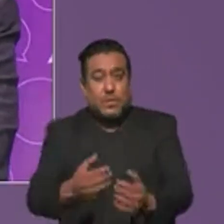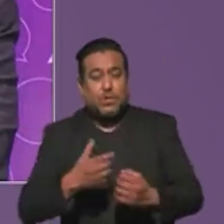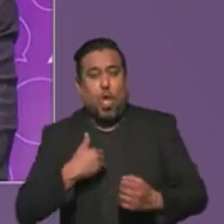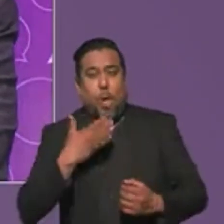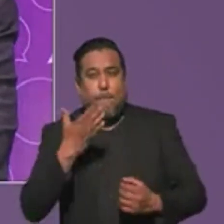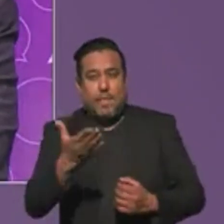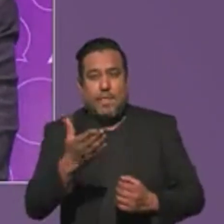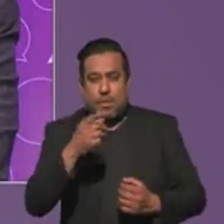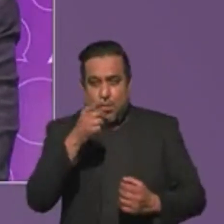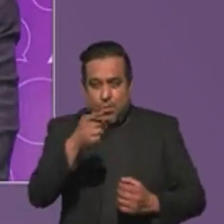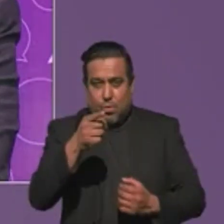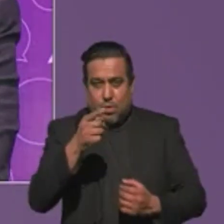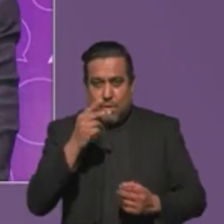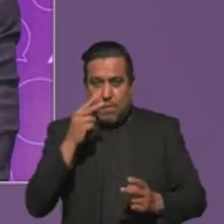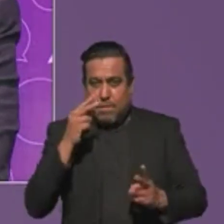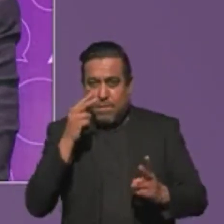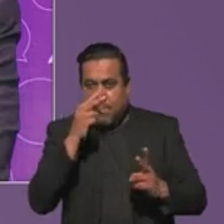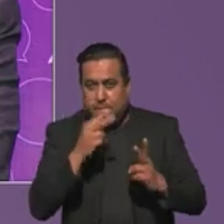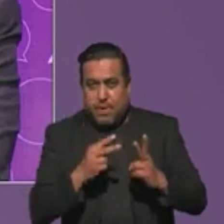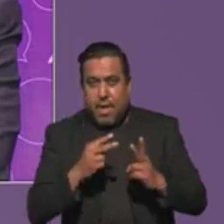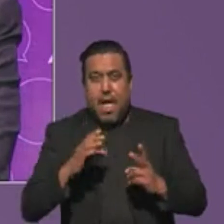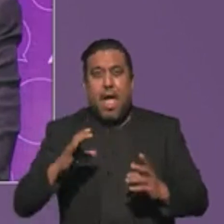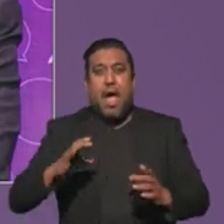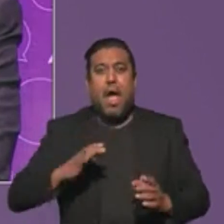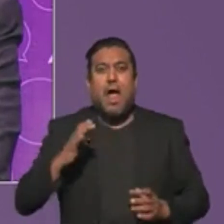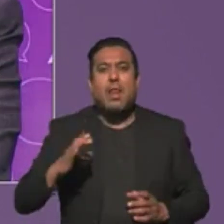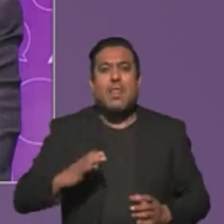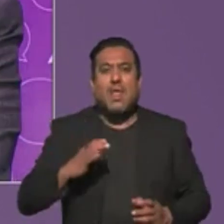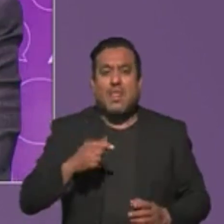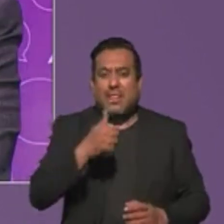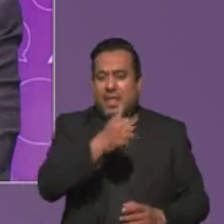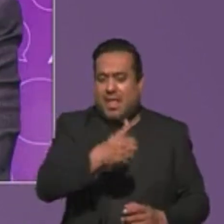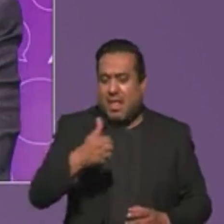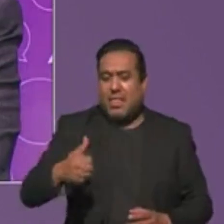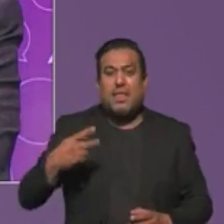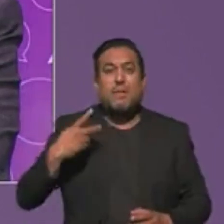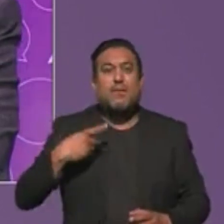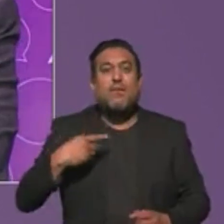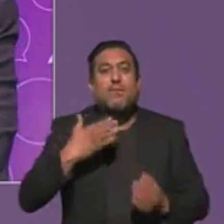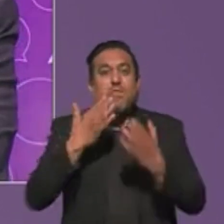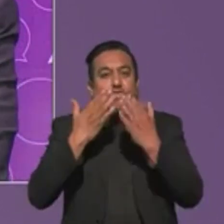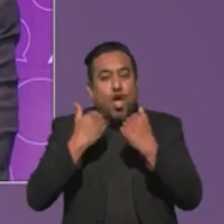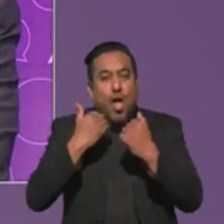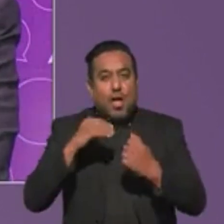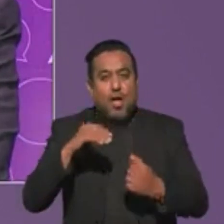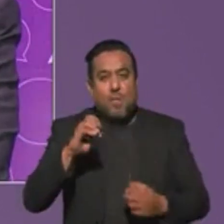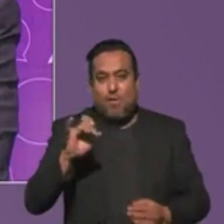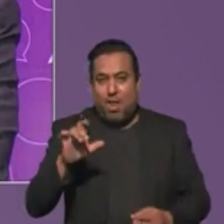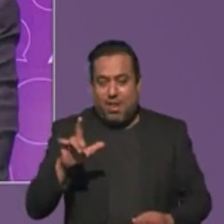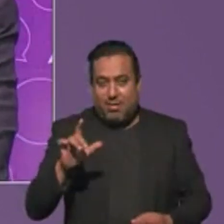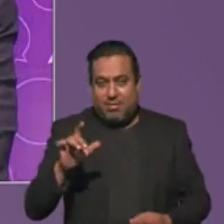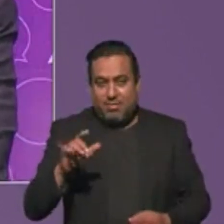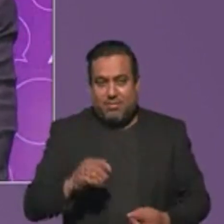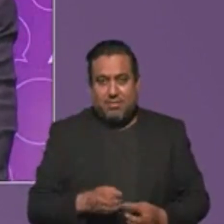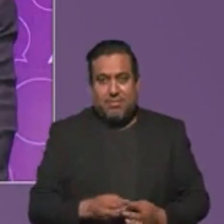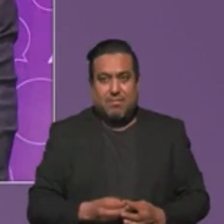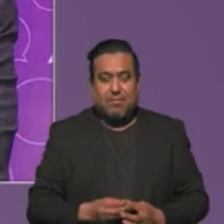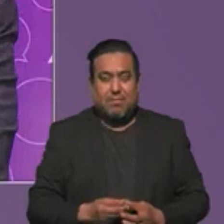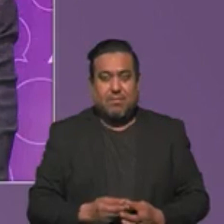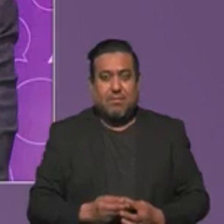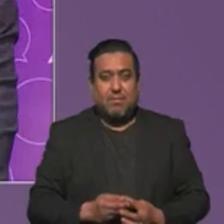fijen en la calidad moral de todos los aquí presentes porque propuestas las